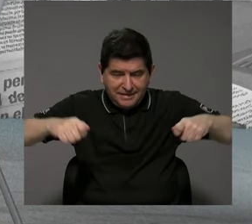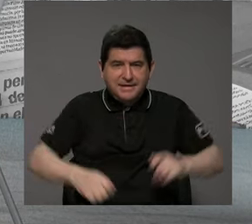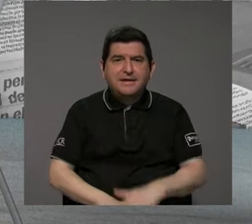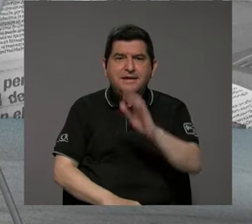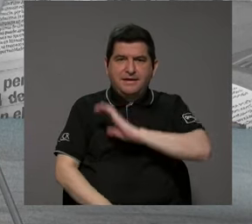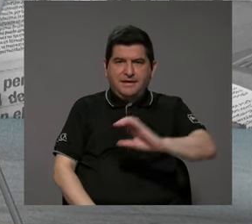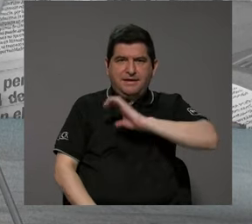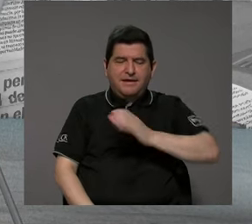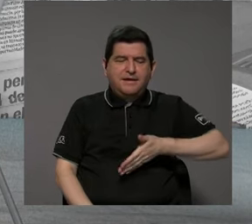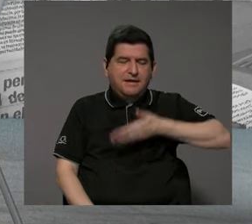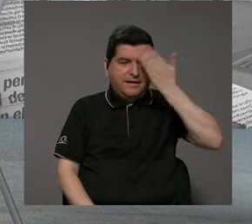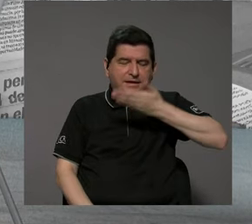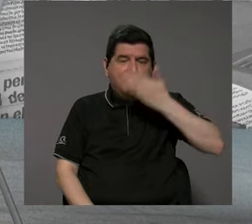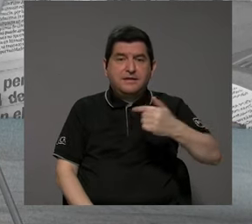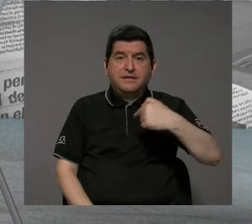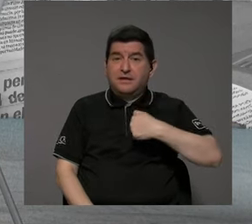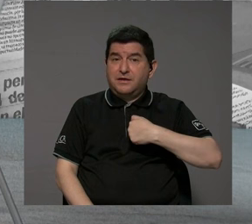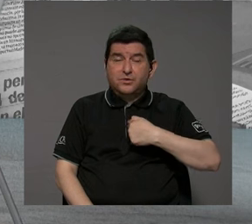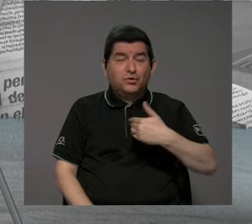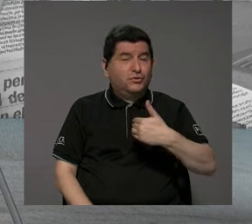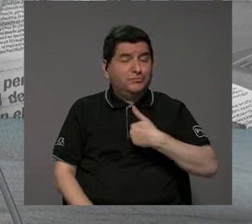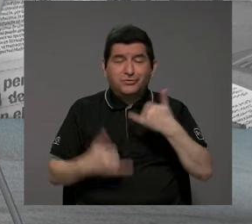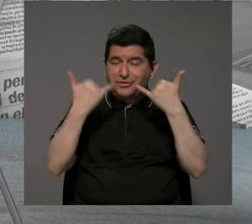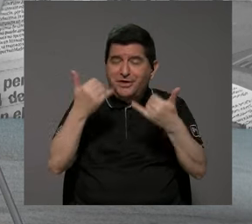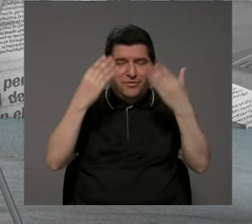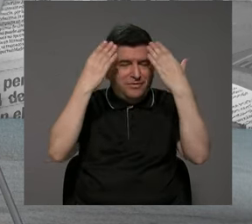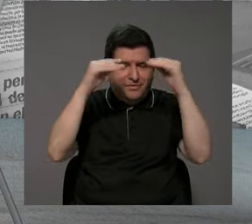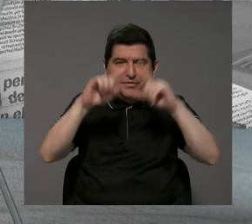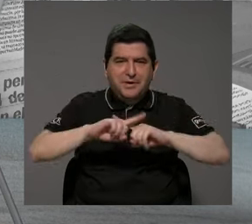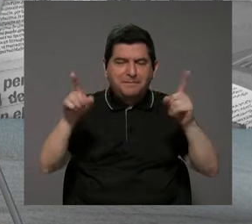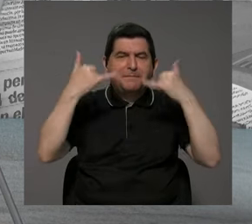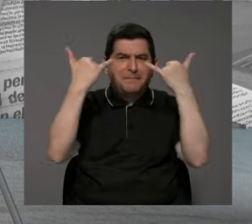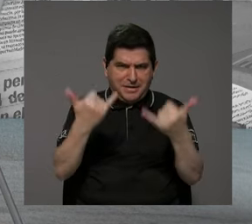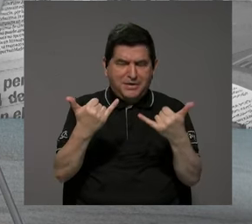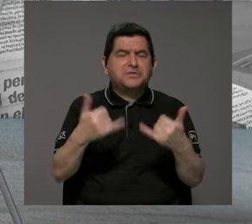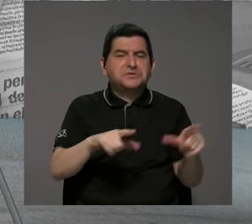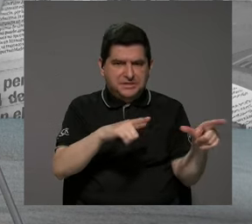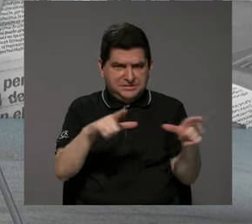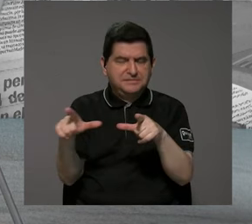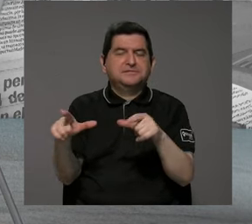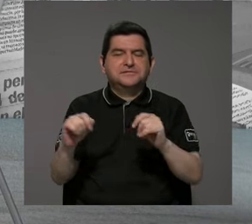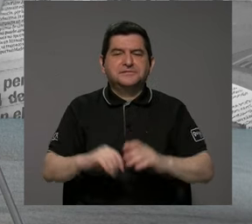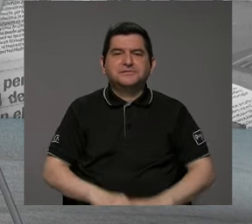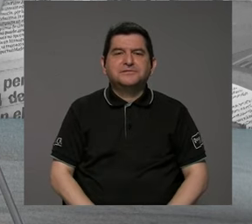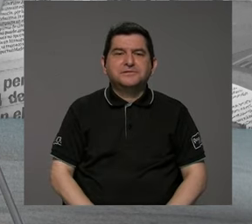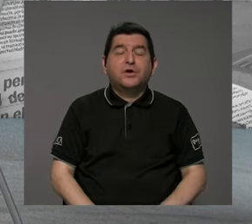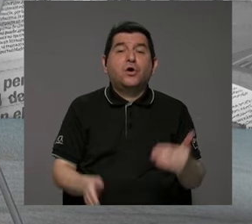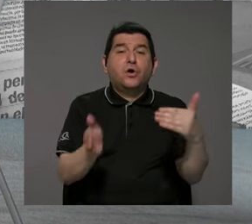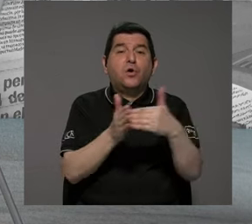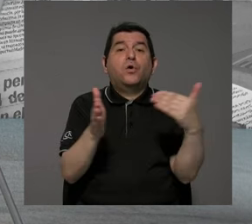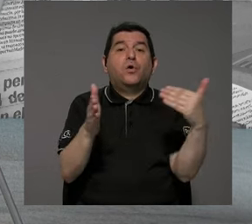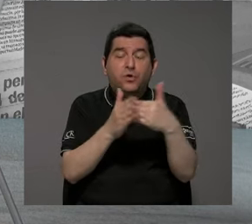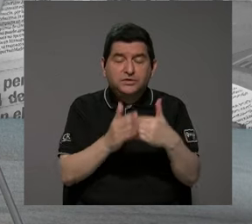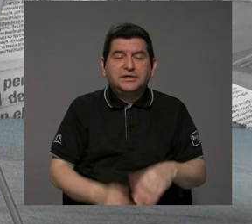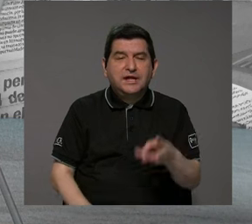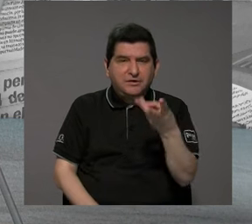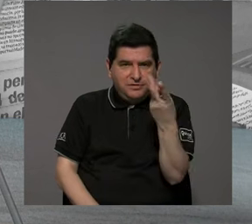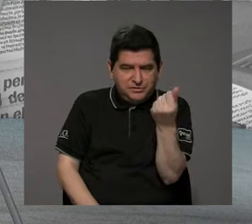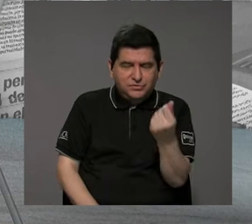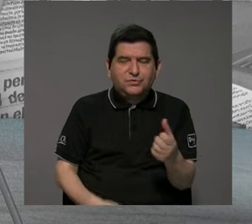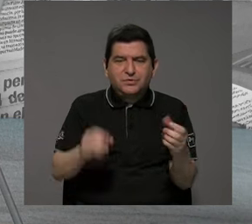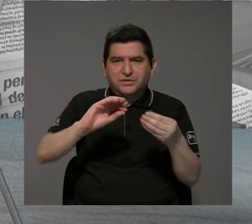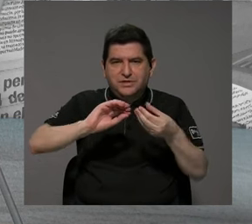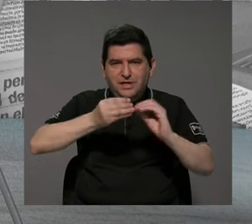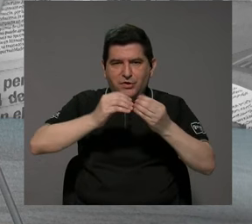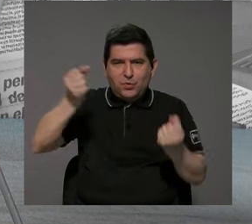calidad de aire esos datos no los tengo en este momento eh pero ya están los datos también vamos a volver a hacer el control de flujo